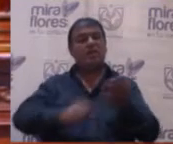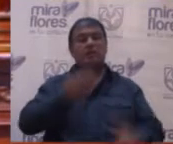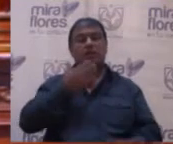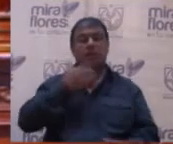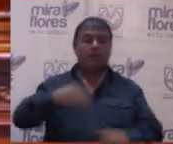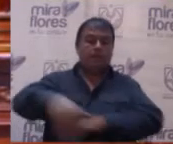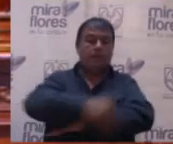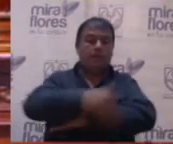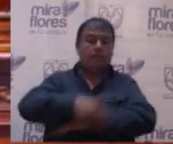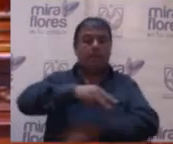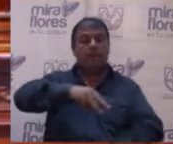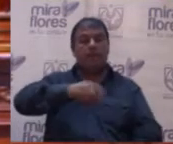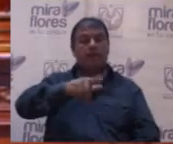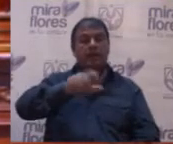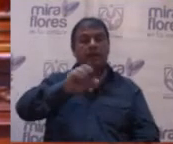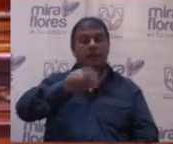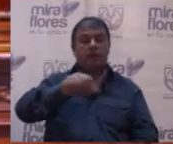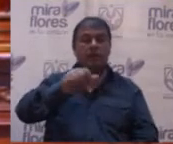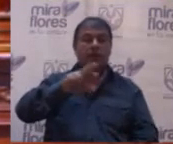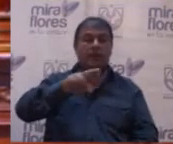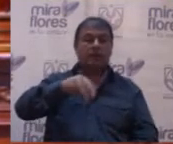del malecón de Armendáriz.